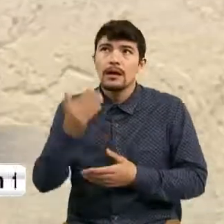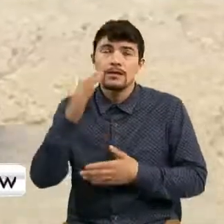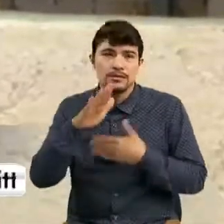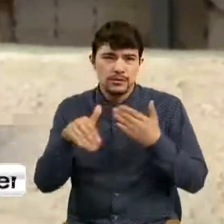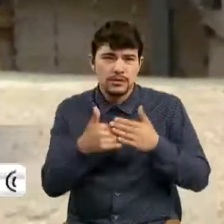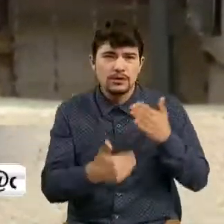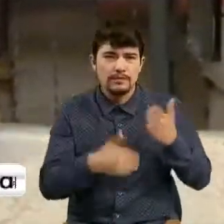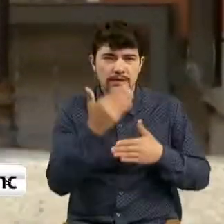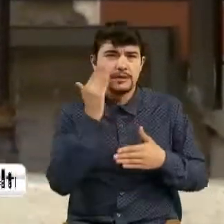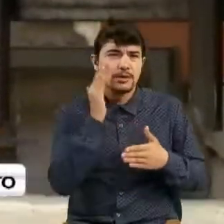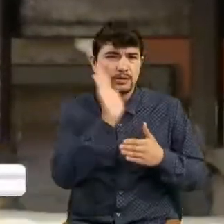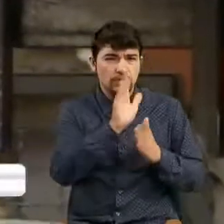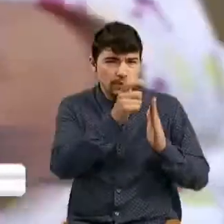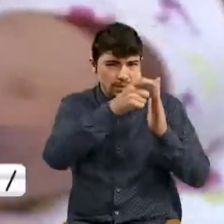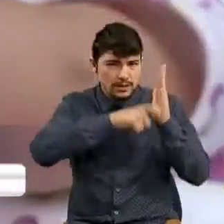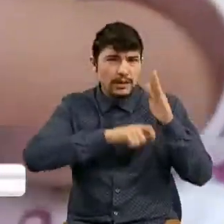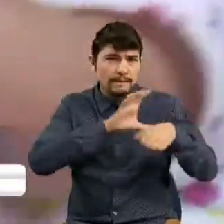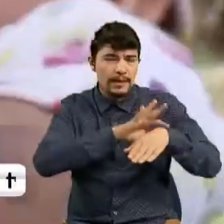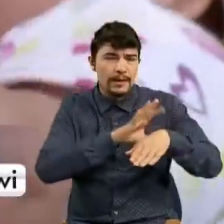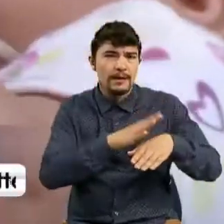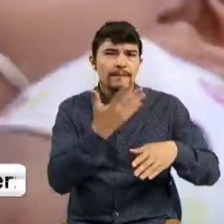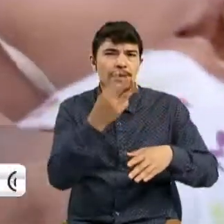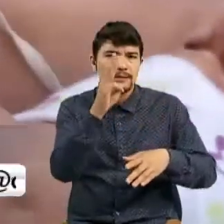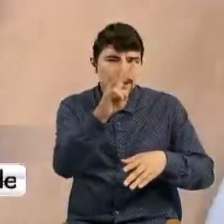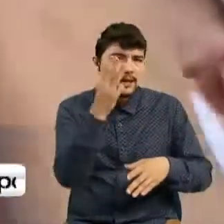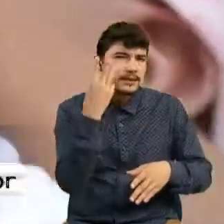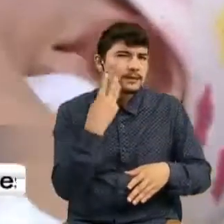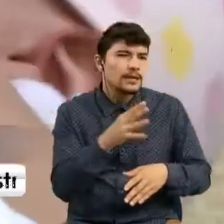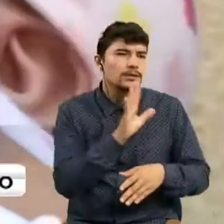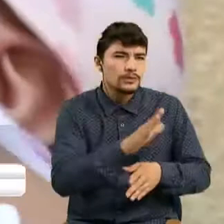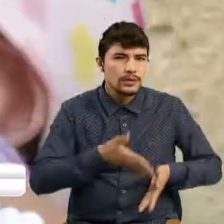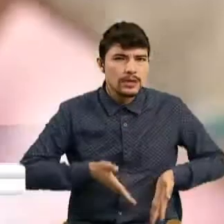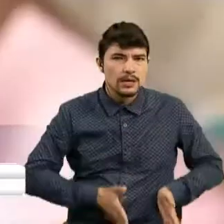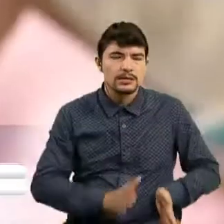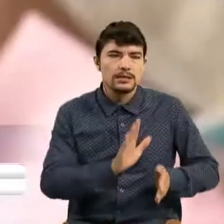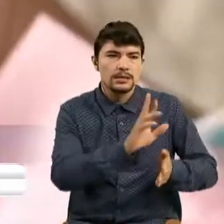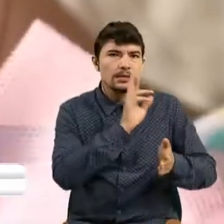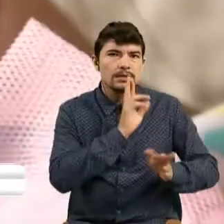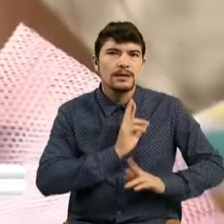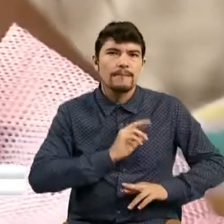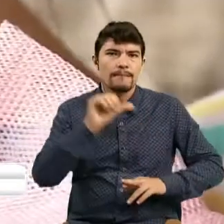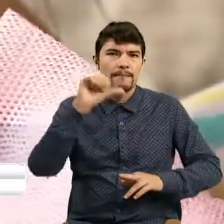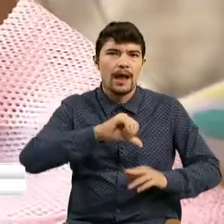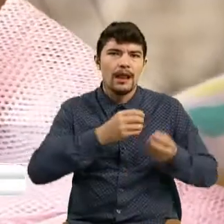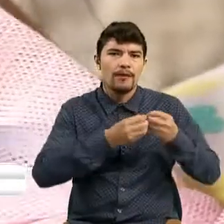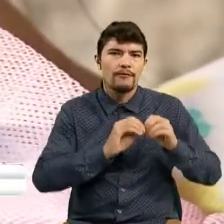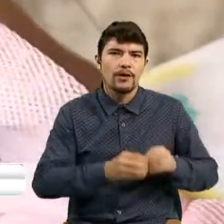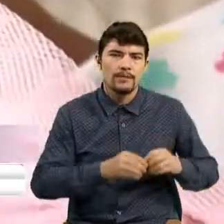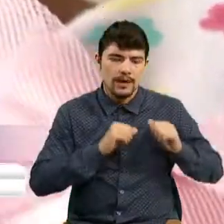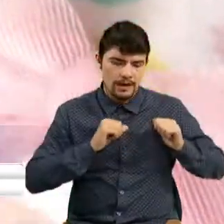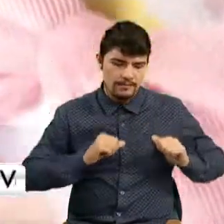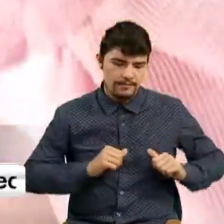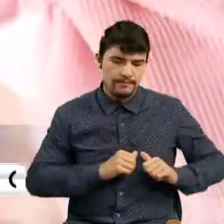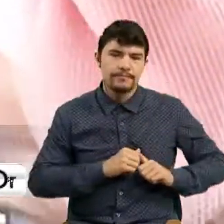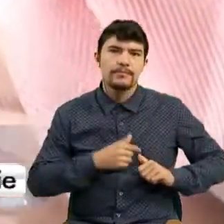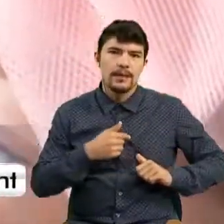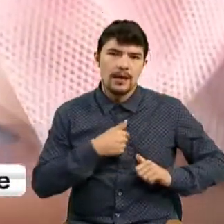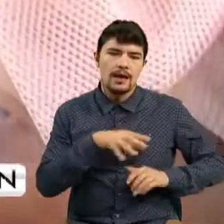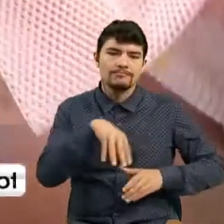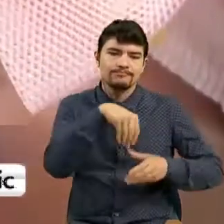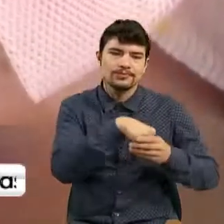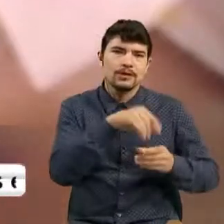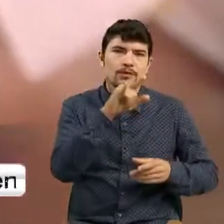diagnóstico médico de la pequeña elizabeth a los tres días de haber nacido arrojó una malformación de corazón que la dejaría en unidad de cuidados